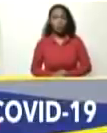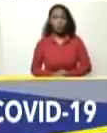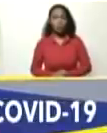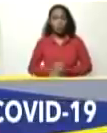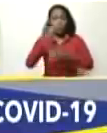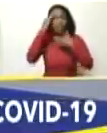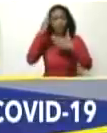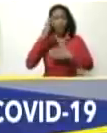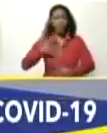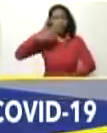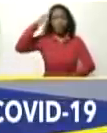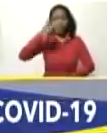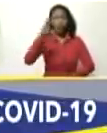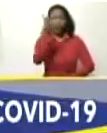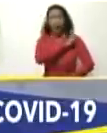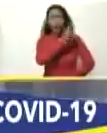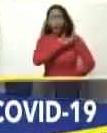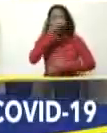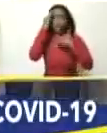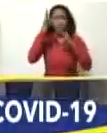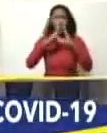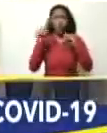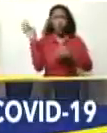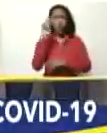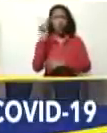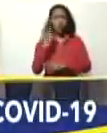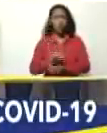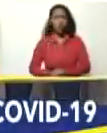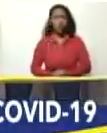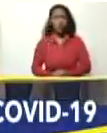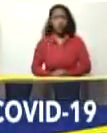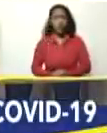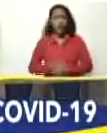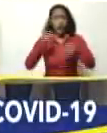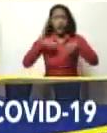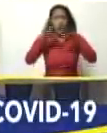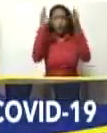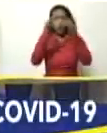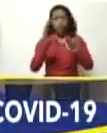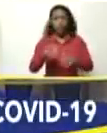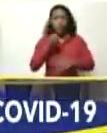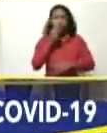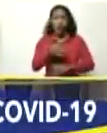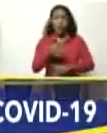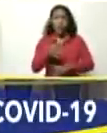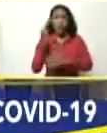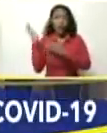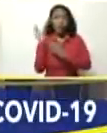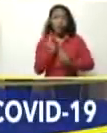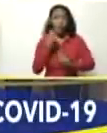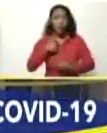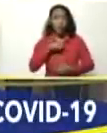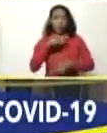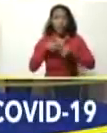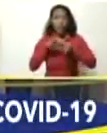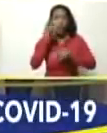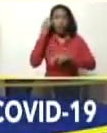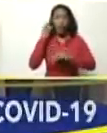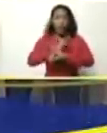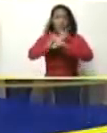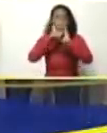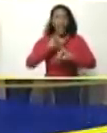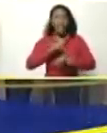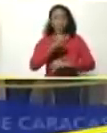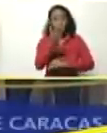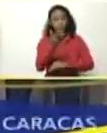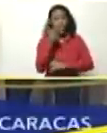Saludos, mi comandante en jefe, saludos a toda Venezuela. Estas Navidades, pues, le ha traído a nuestros niños felicidad, como